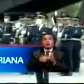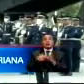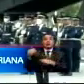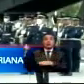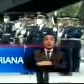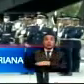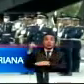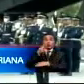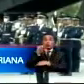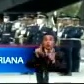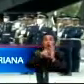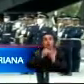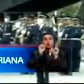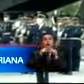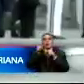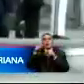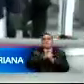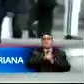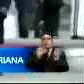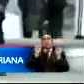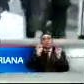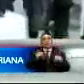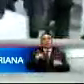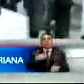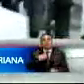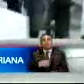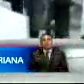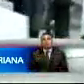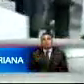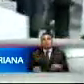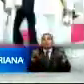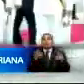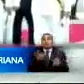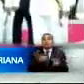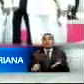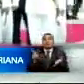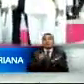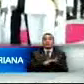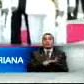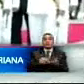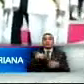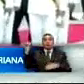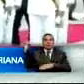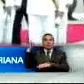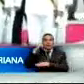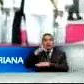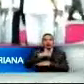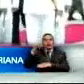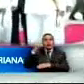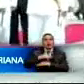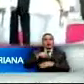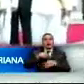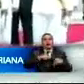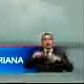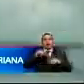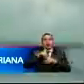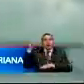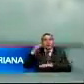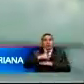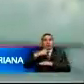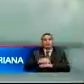vuelen de forma irregular en cielo ecuatoriano. Además, ratificó lo que ya dijo el comandante de la FAE, que a partir de las 0 horas de